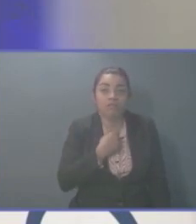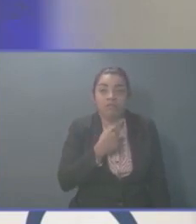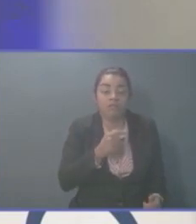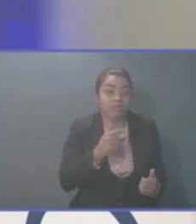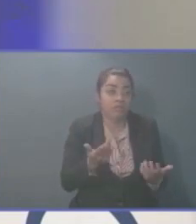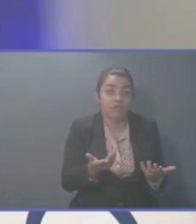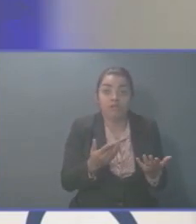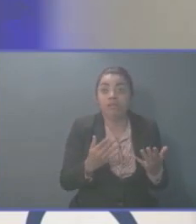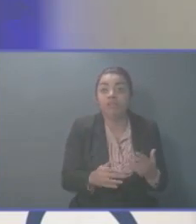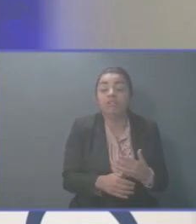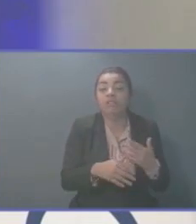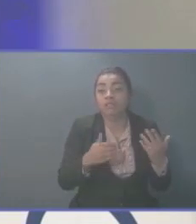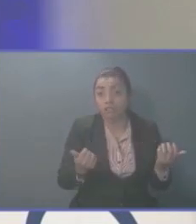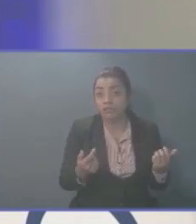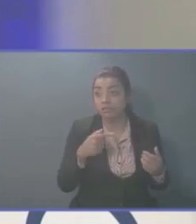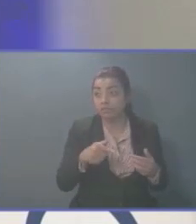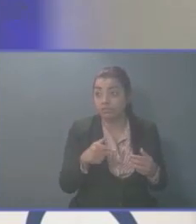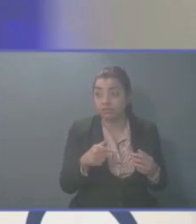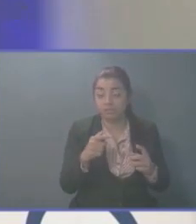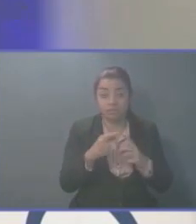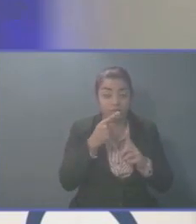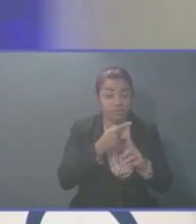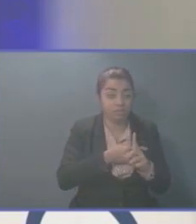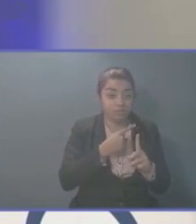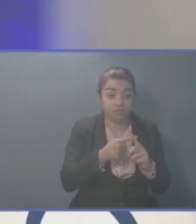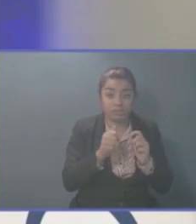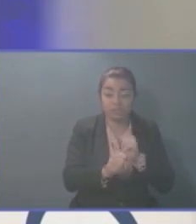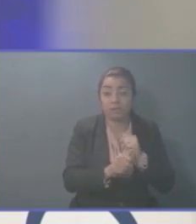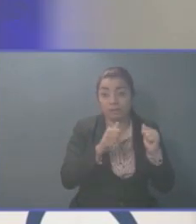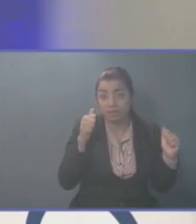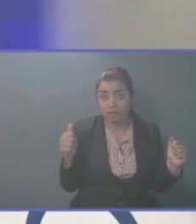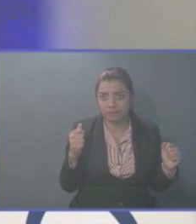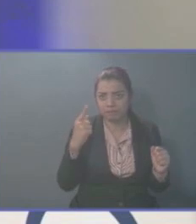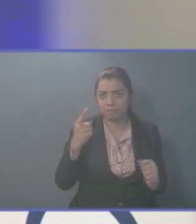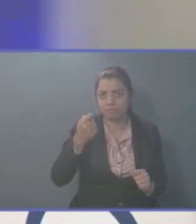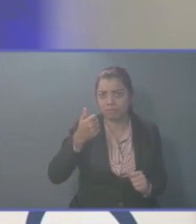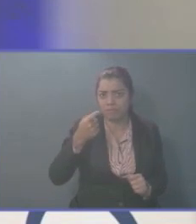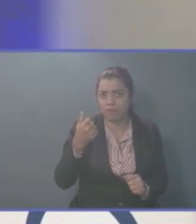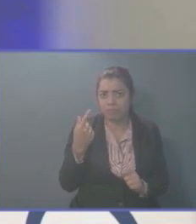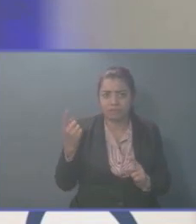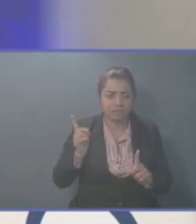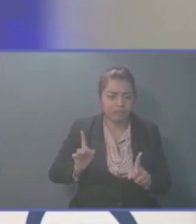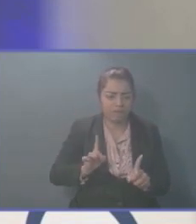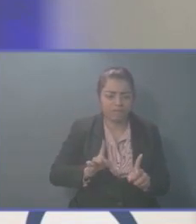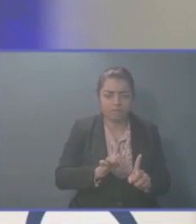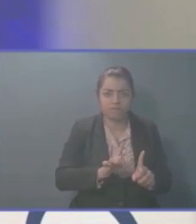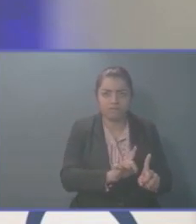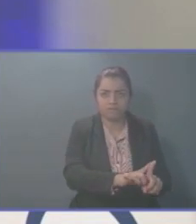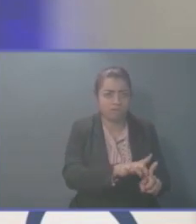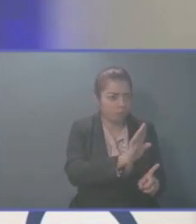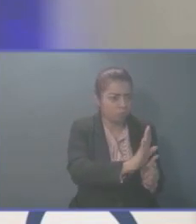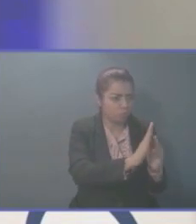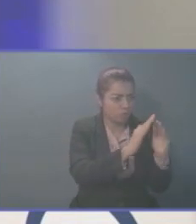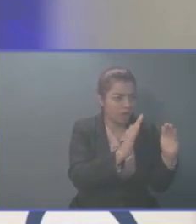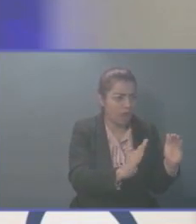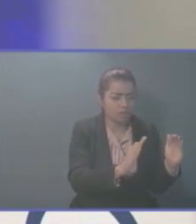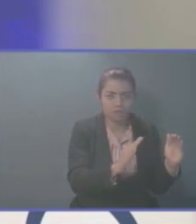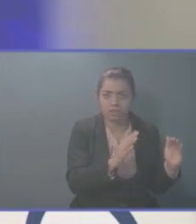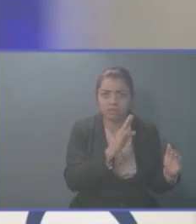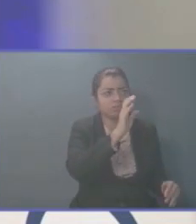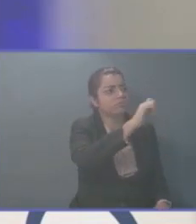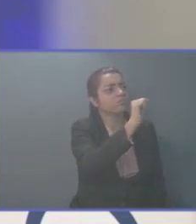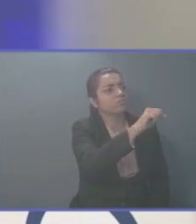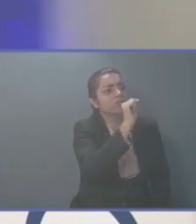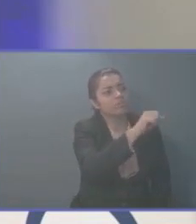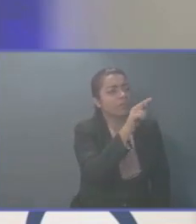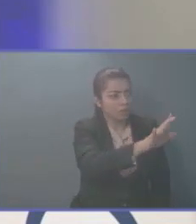horas de seguimiento por parte de autoridades, de personas que llegaron a sus casas a preguntar